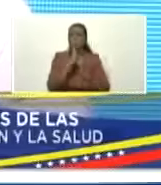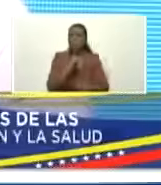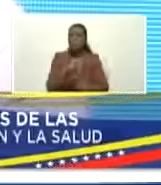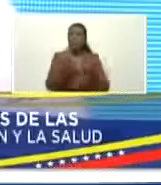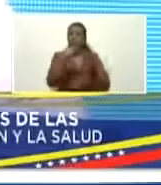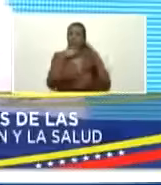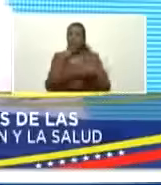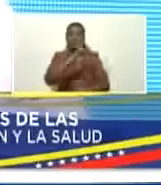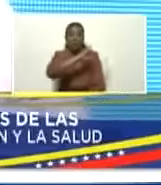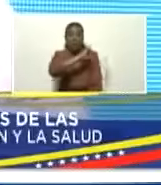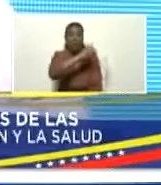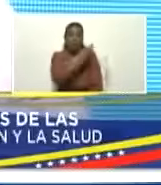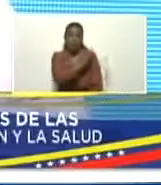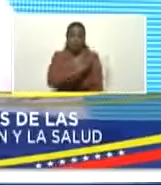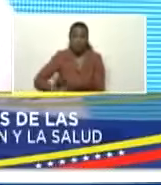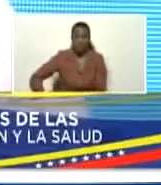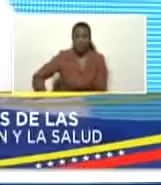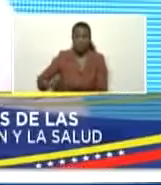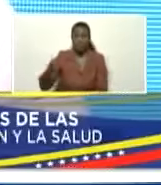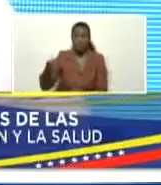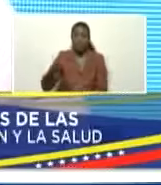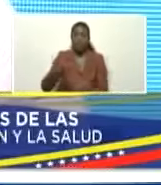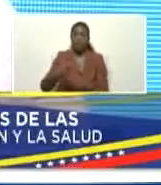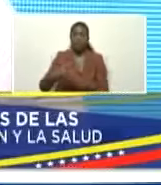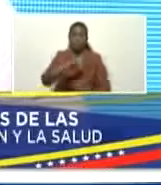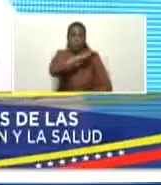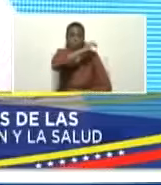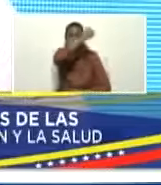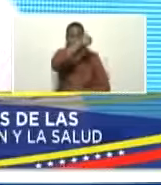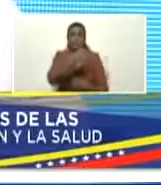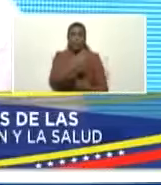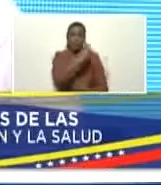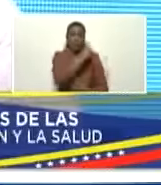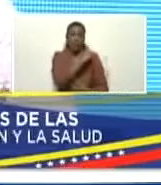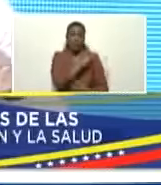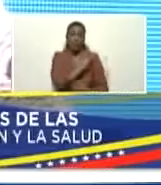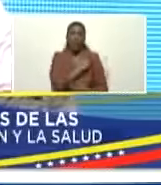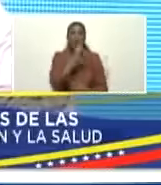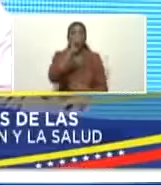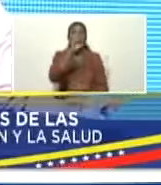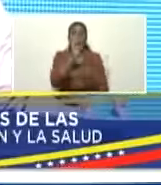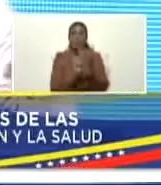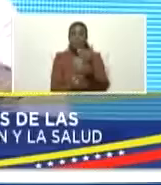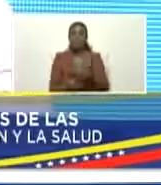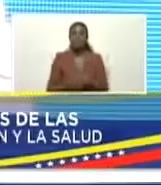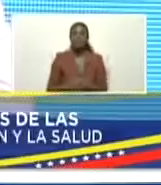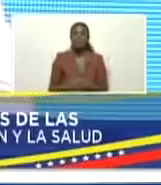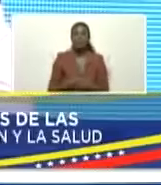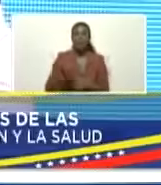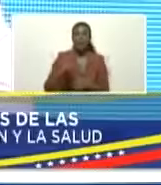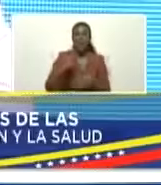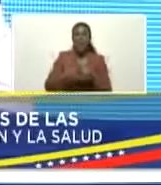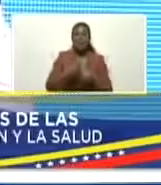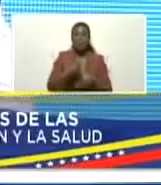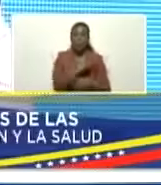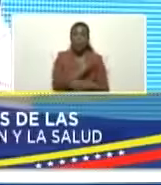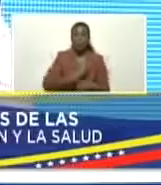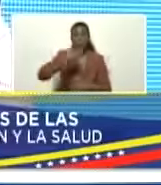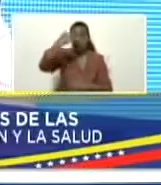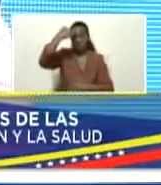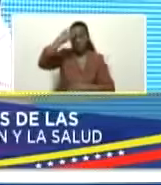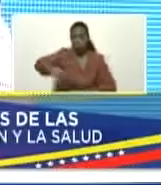Está el general de la gloriosa UNES, excomandante de la Guardia